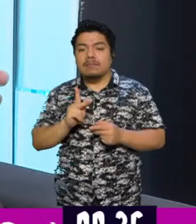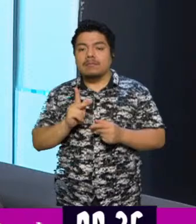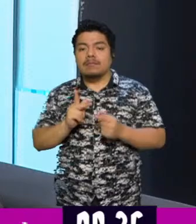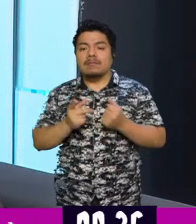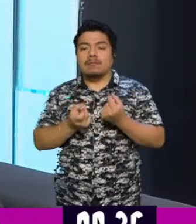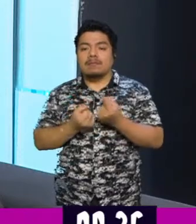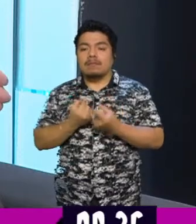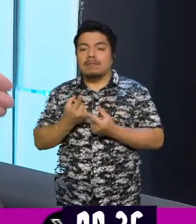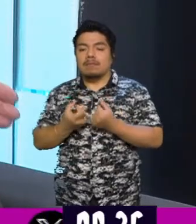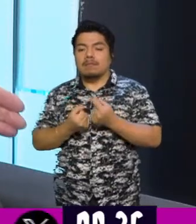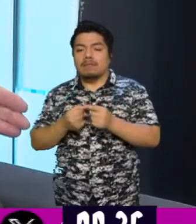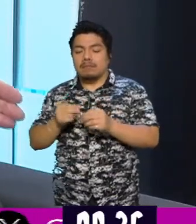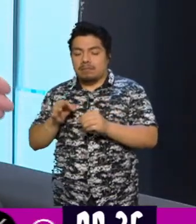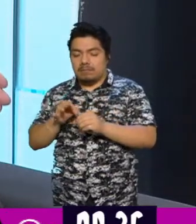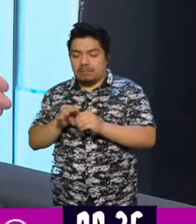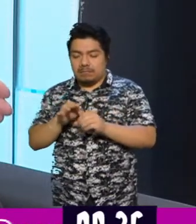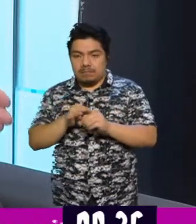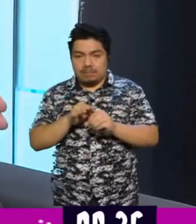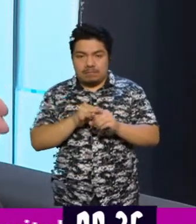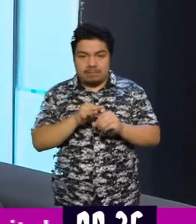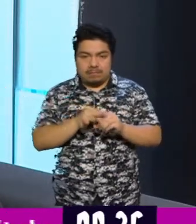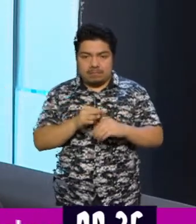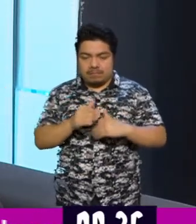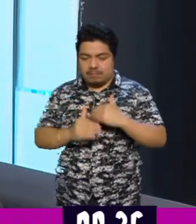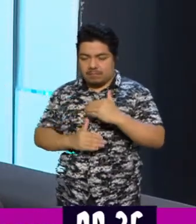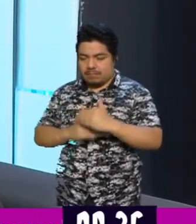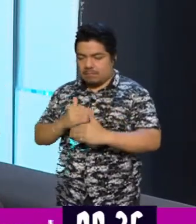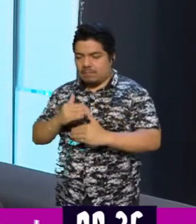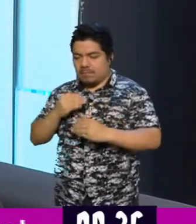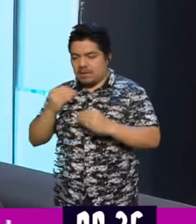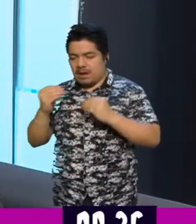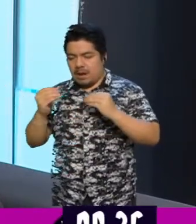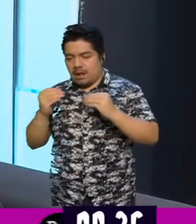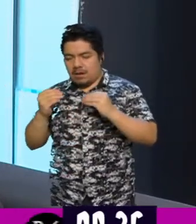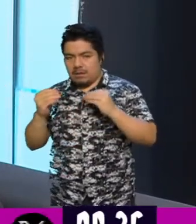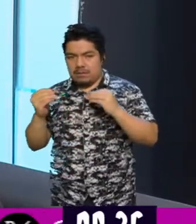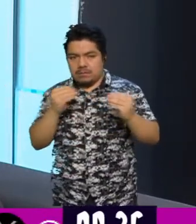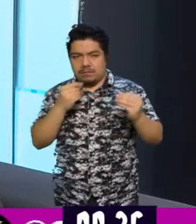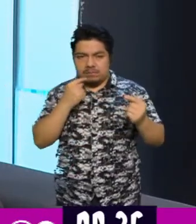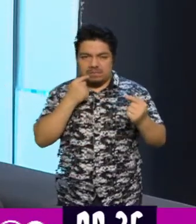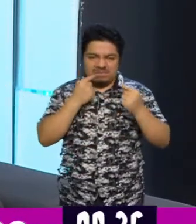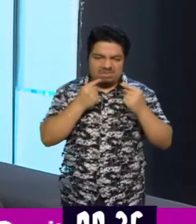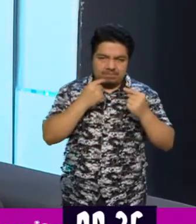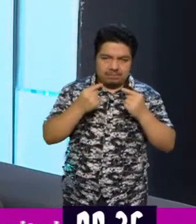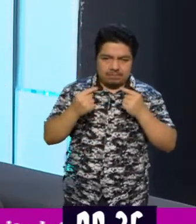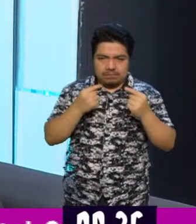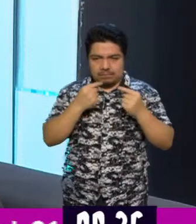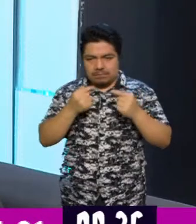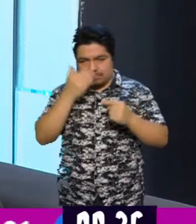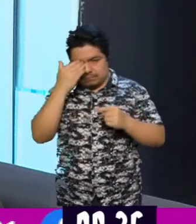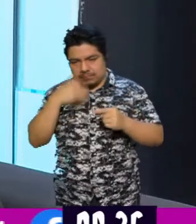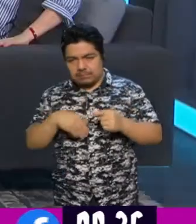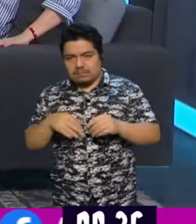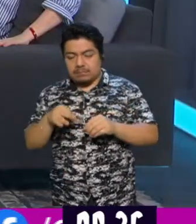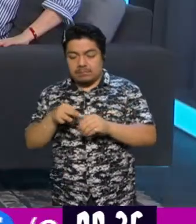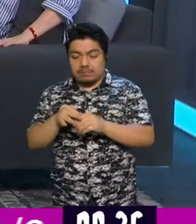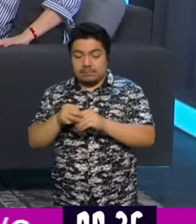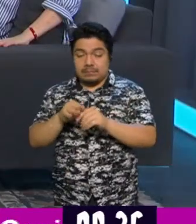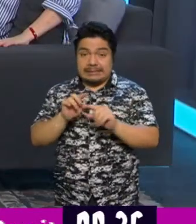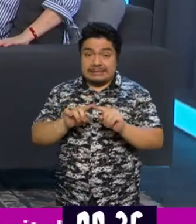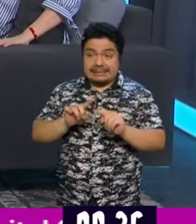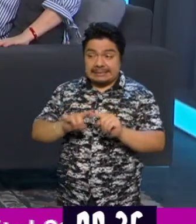unas elecciones, como lo ha sido el proceso, discutidas, ¿no? Este proceso de votación ya es la consumación, pero han